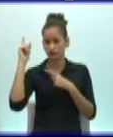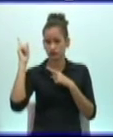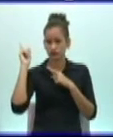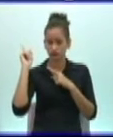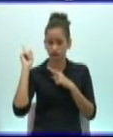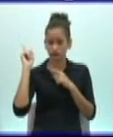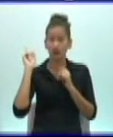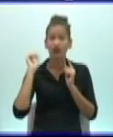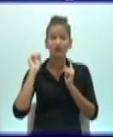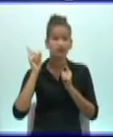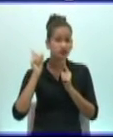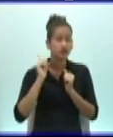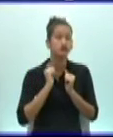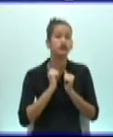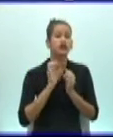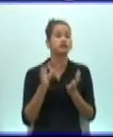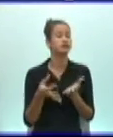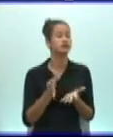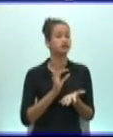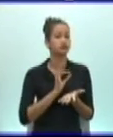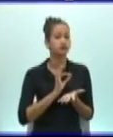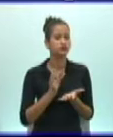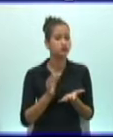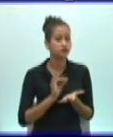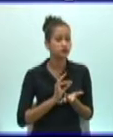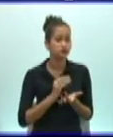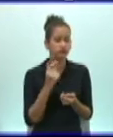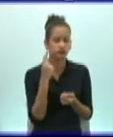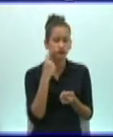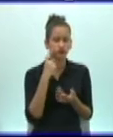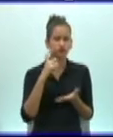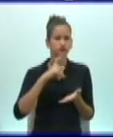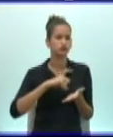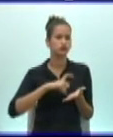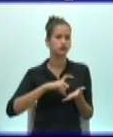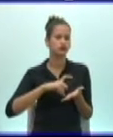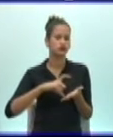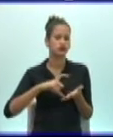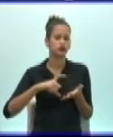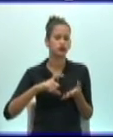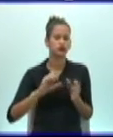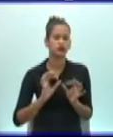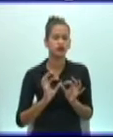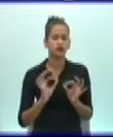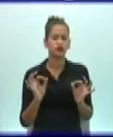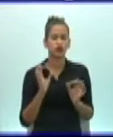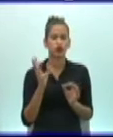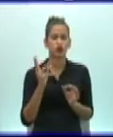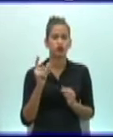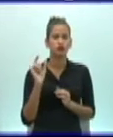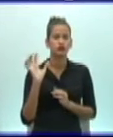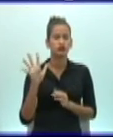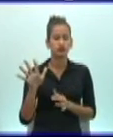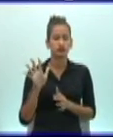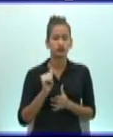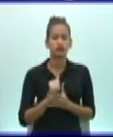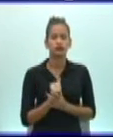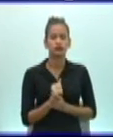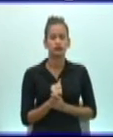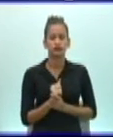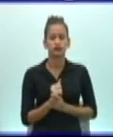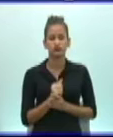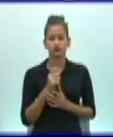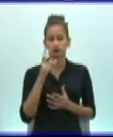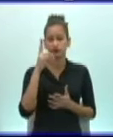En ese libro, en esa página, encontrarán el poema o el verso sencillo número 5. Mi verso es como un